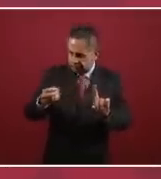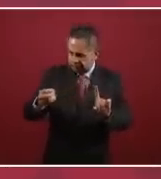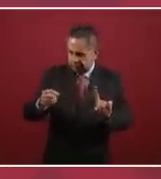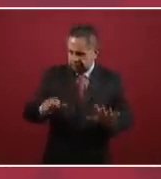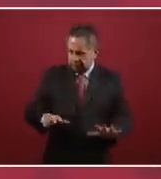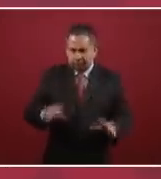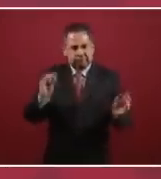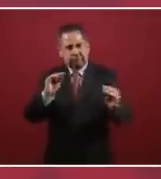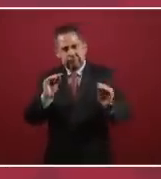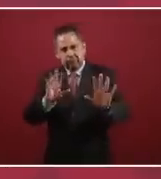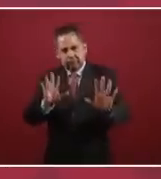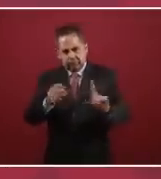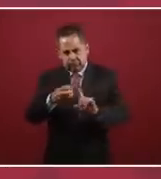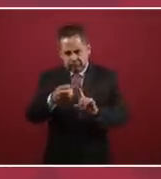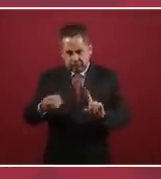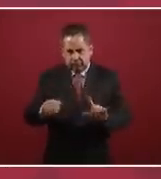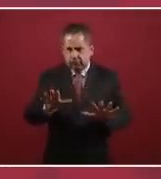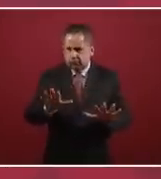debate.